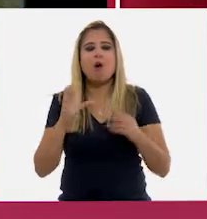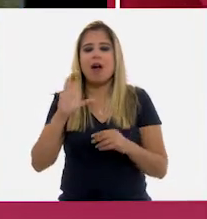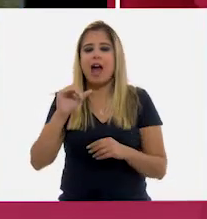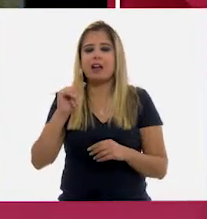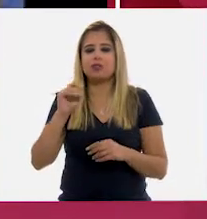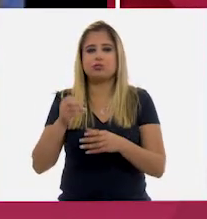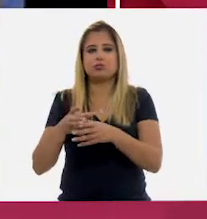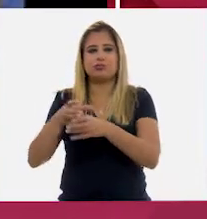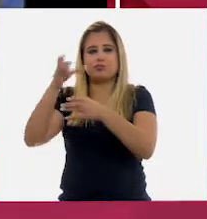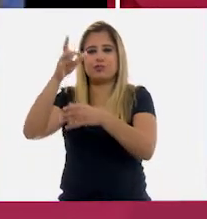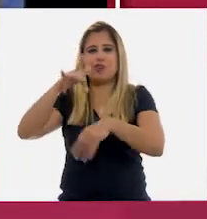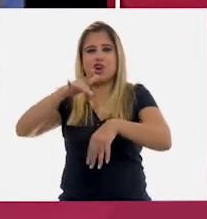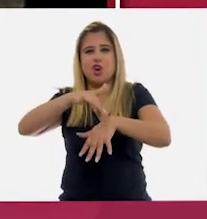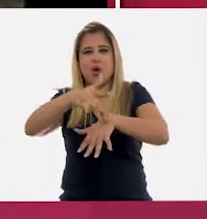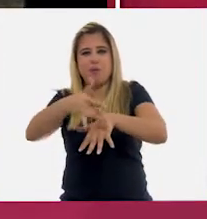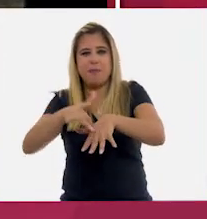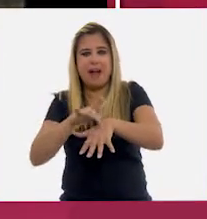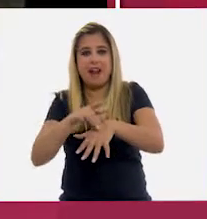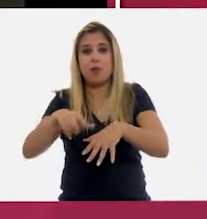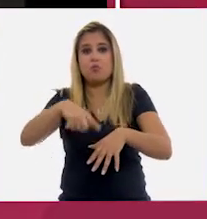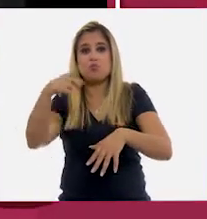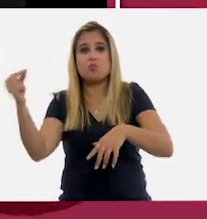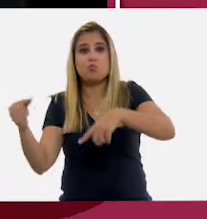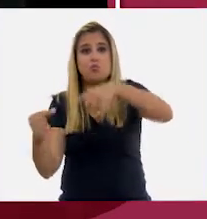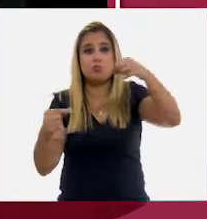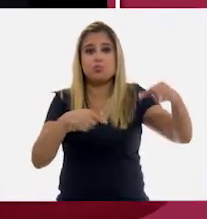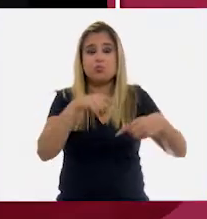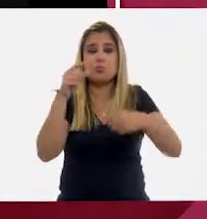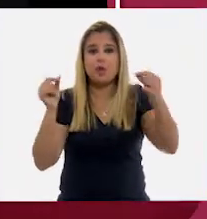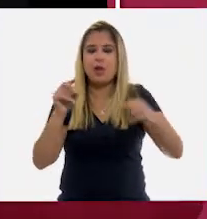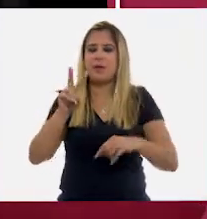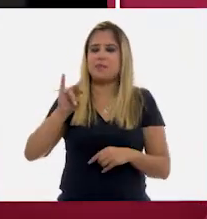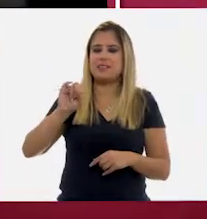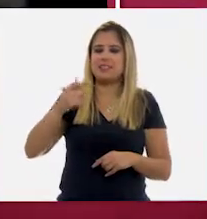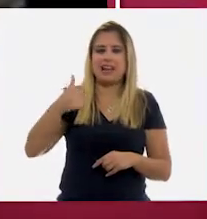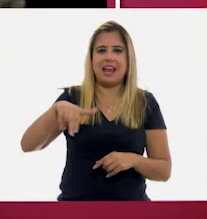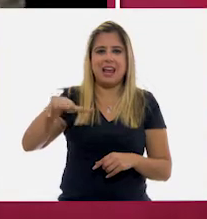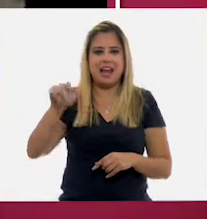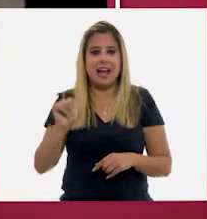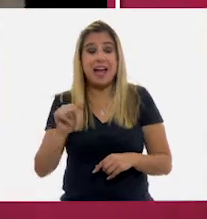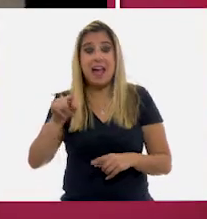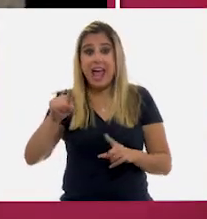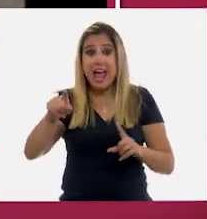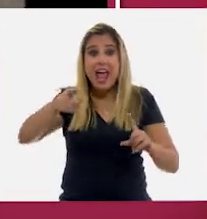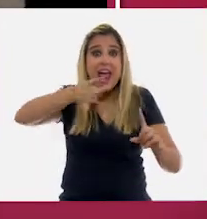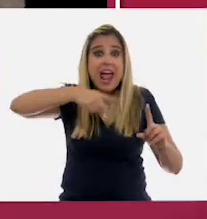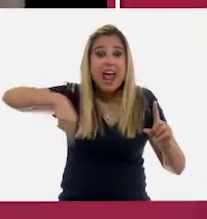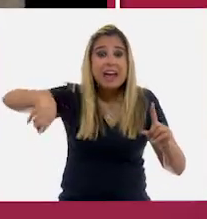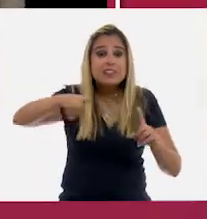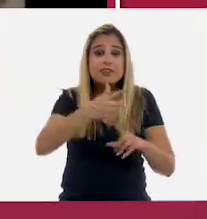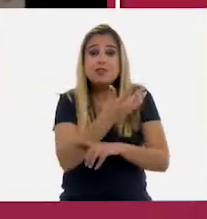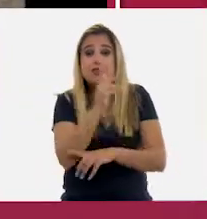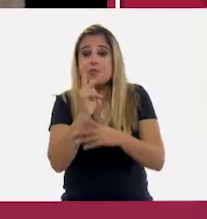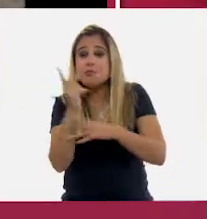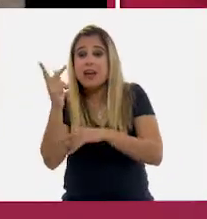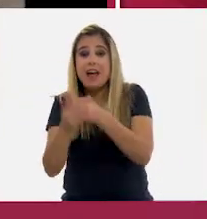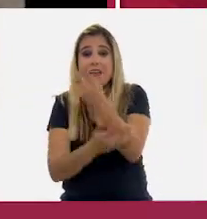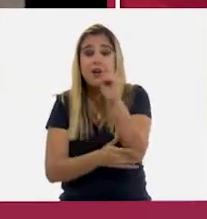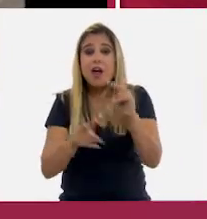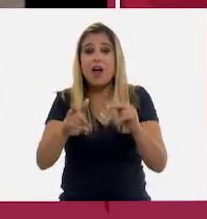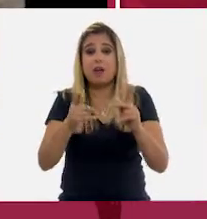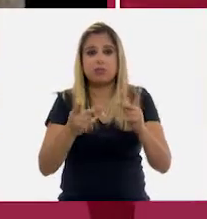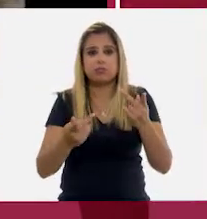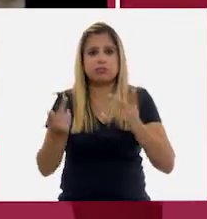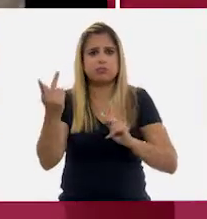cactus, nopales, magueyes y biznagas. Todos ellos, a pesar de crecer en un lugar tan